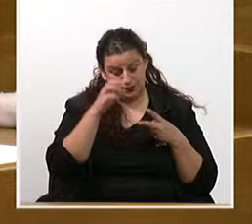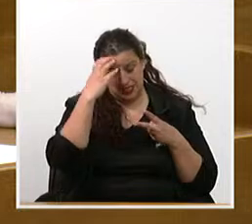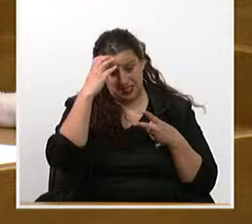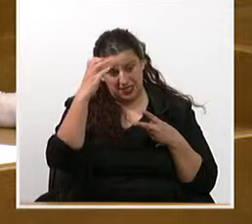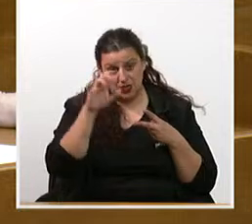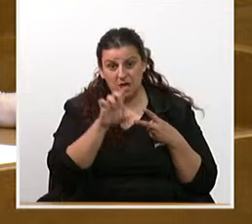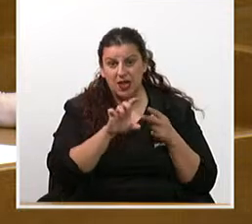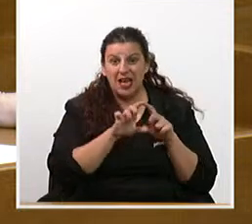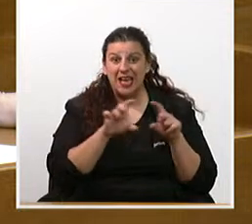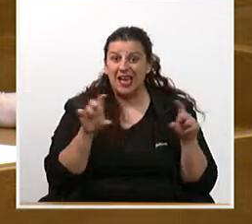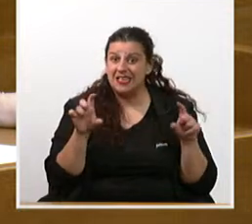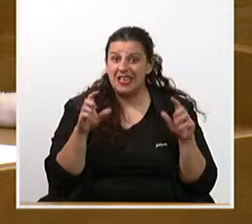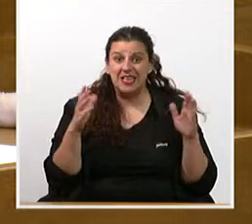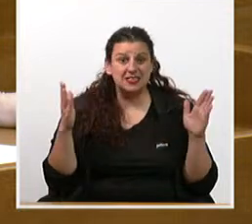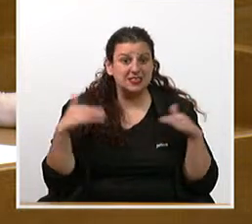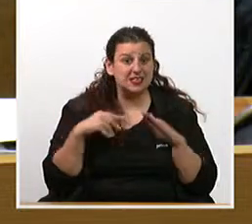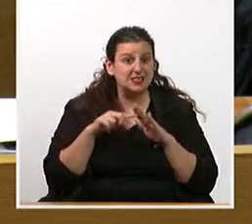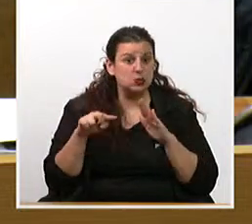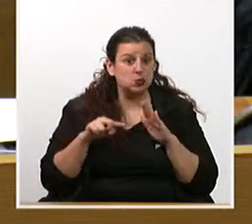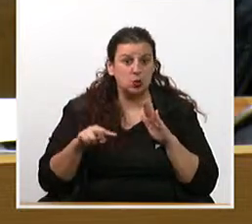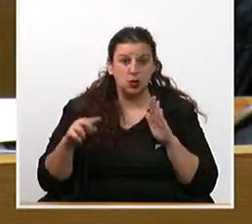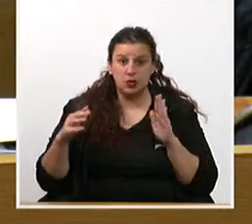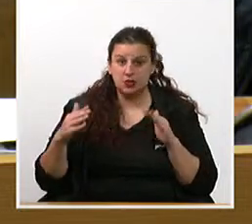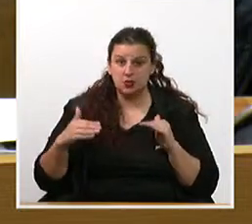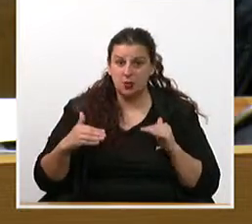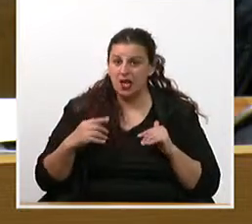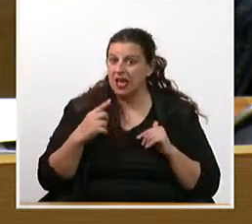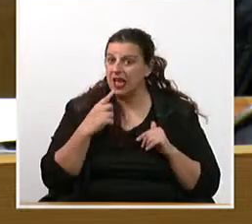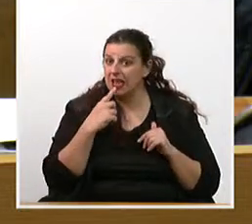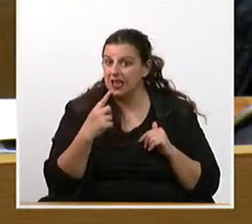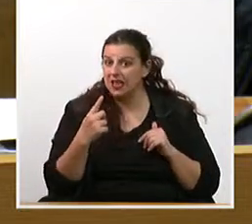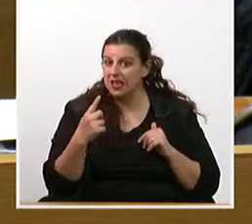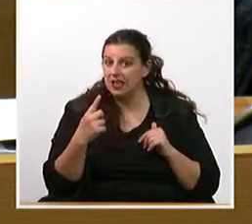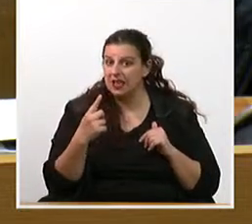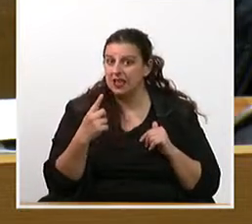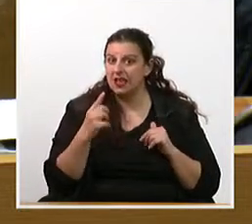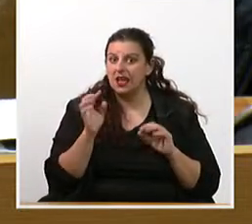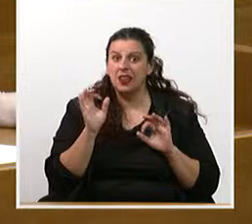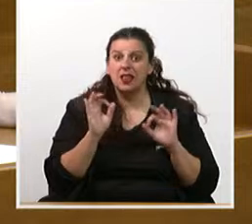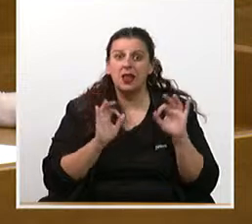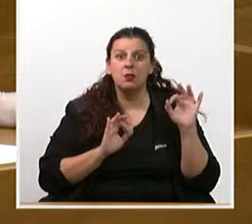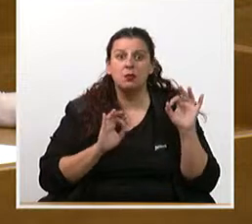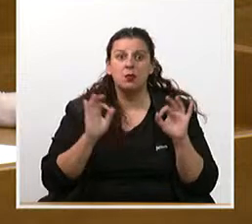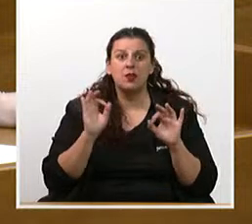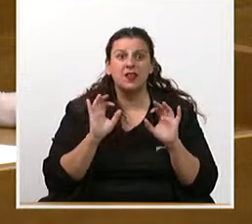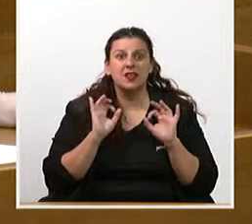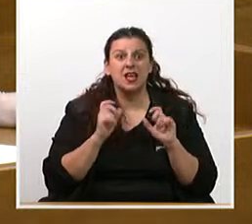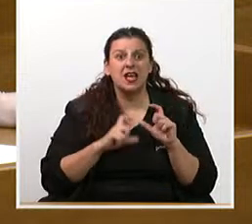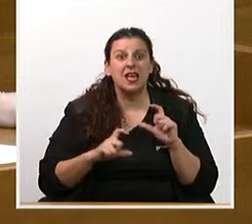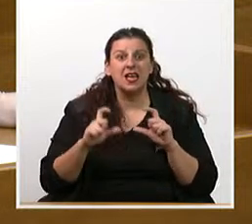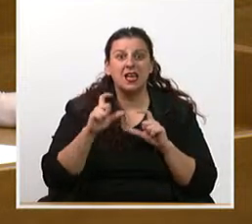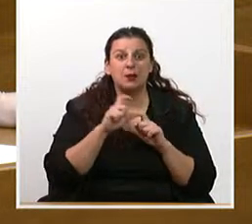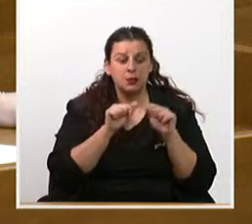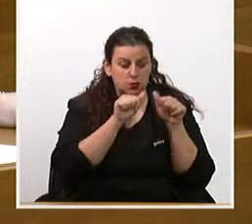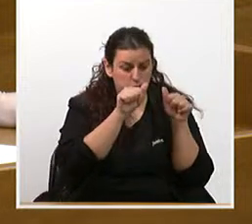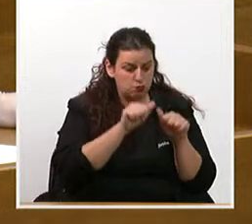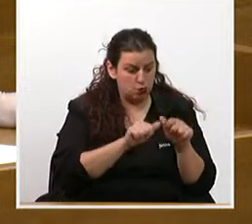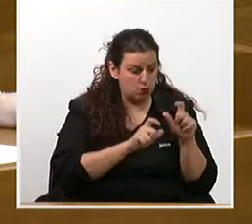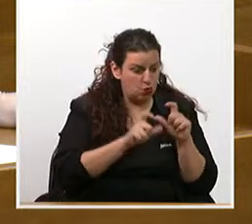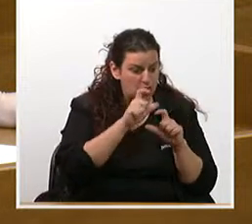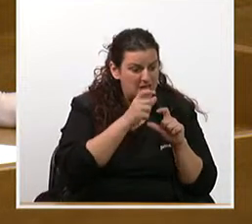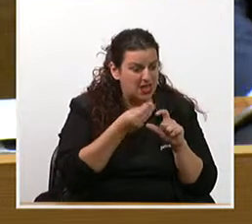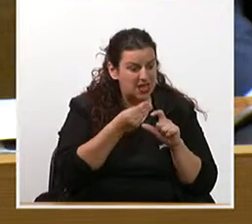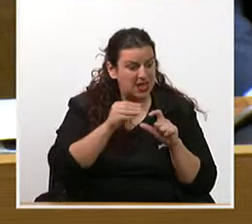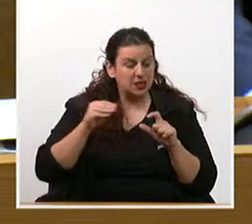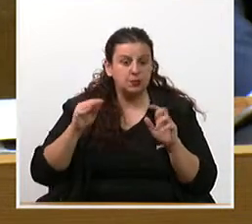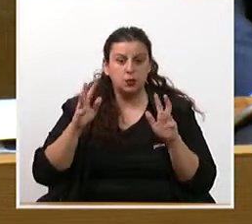tienen instrucción alguna que les indique Cuál va a ser el porcentaje definitivo del incremento de los módulos señora